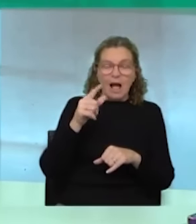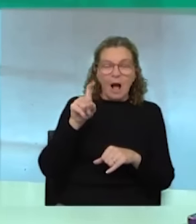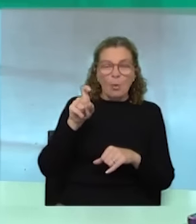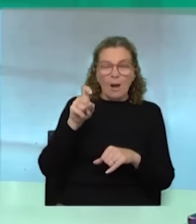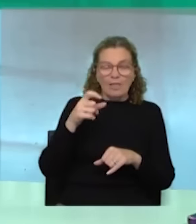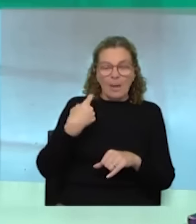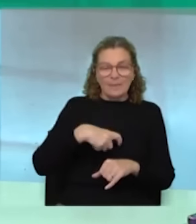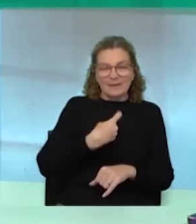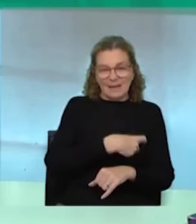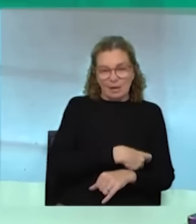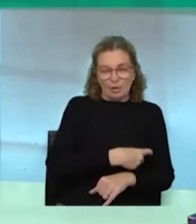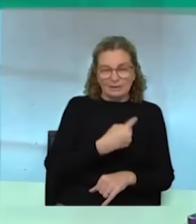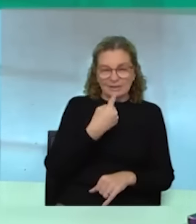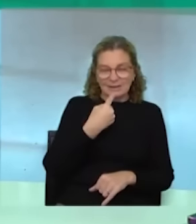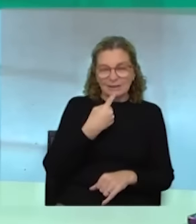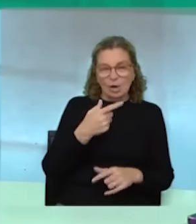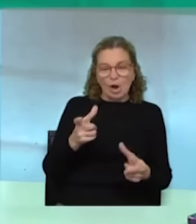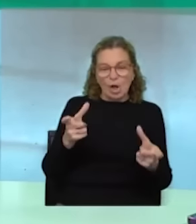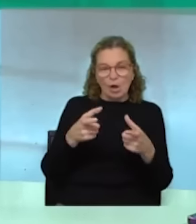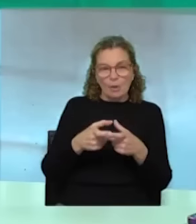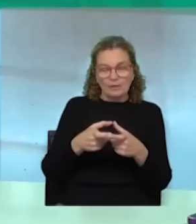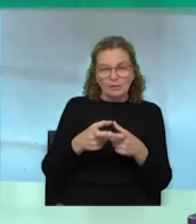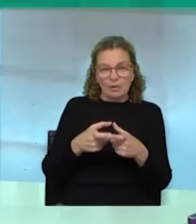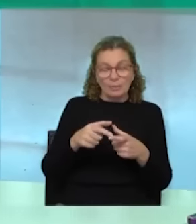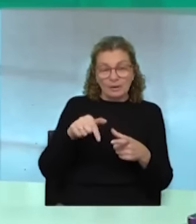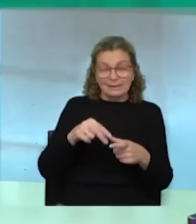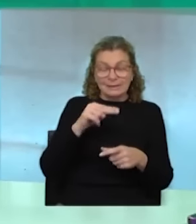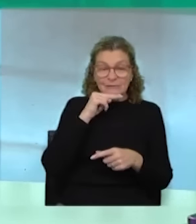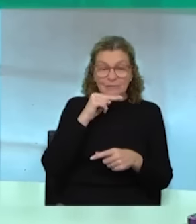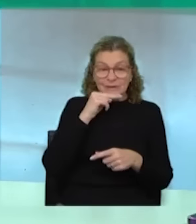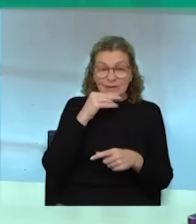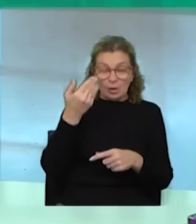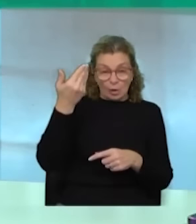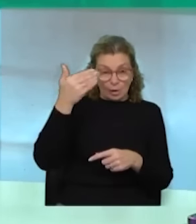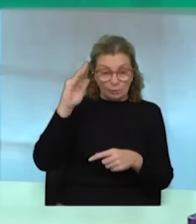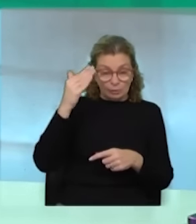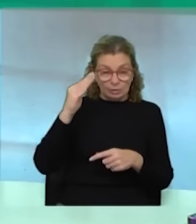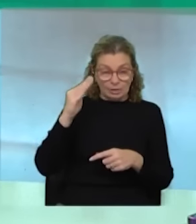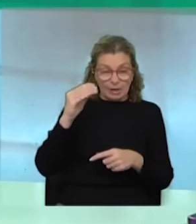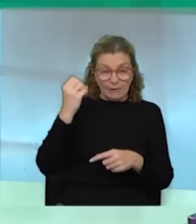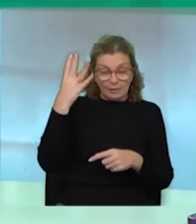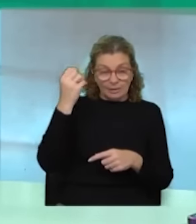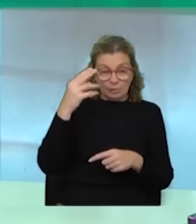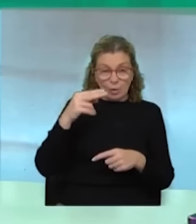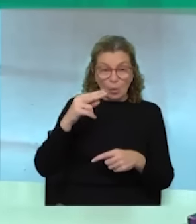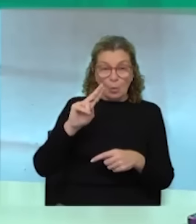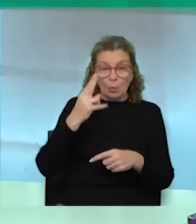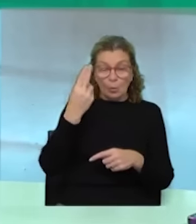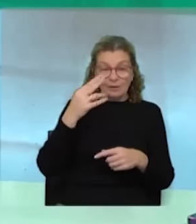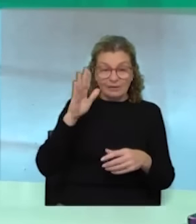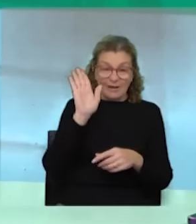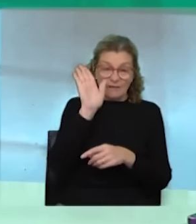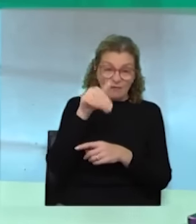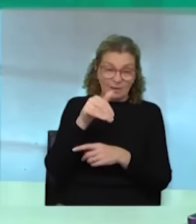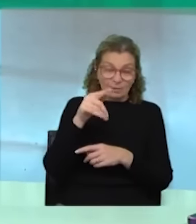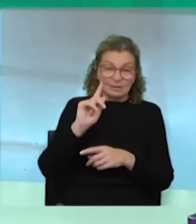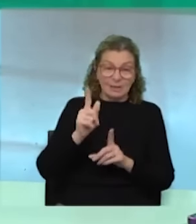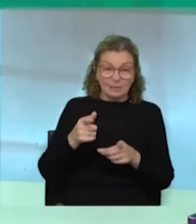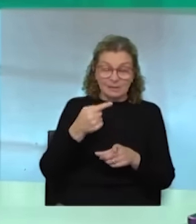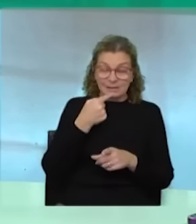peñarol representantes de la comisión se van a reunir este viernes con autoridades de la federación uruguaya de basquetbol También tienen